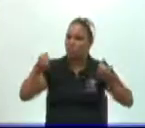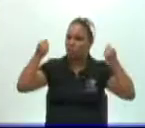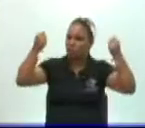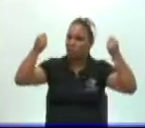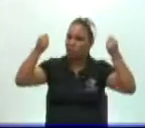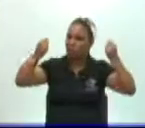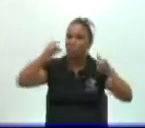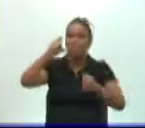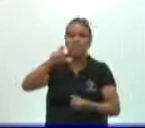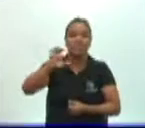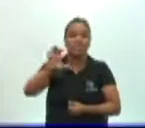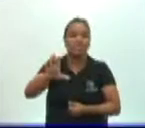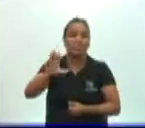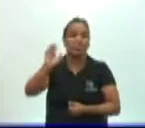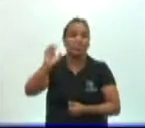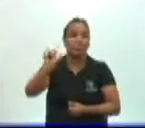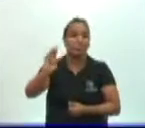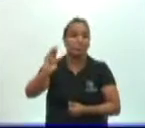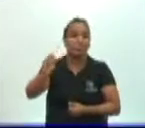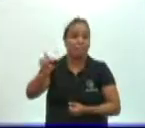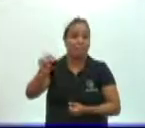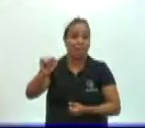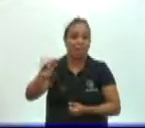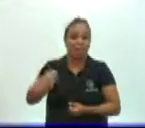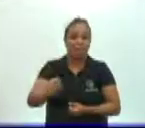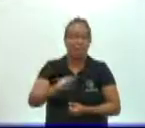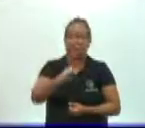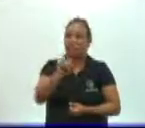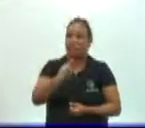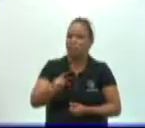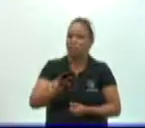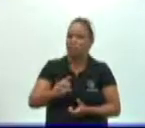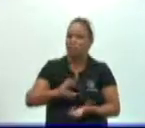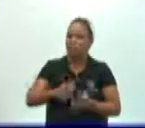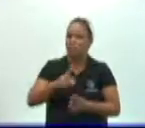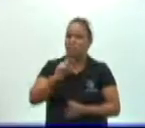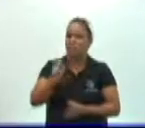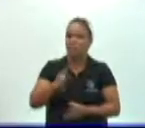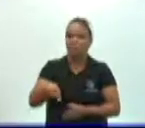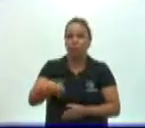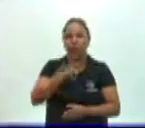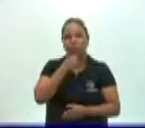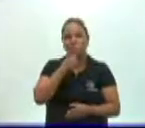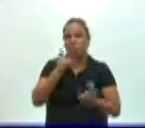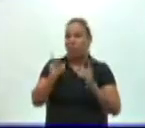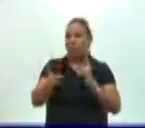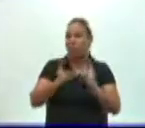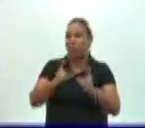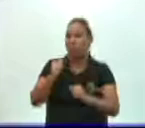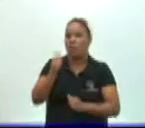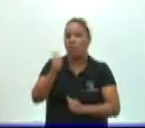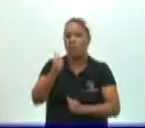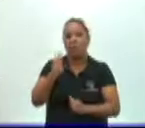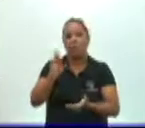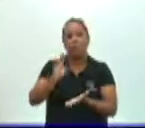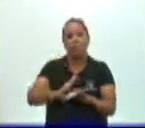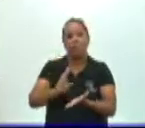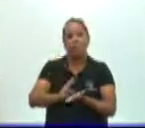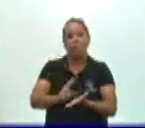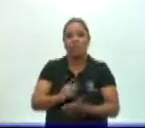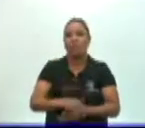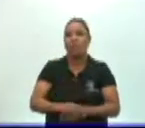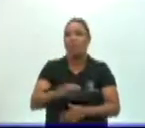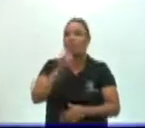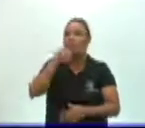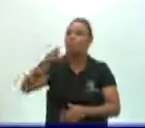los cipayos, porque está redactado en manera de preguntas y esto permite, por supuesto, que usted pueda dialogar mejor con este texto y pueda